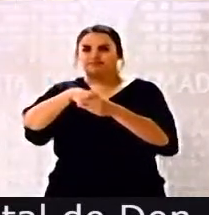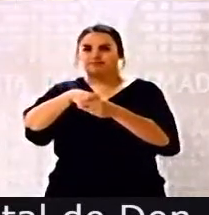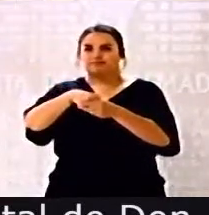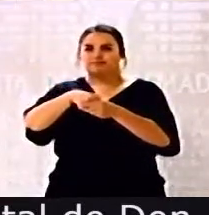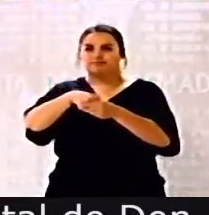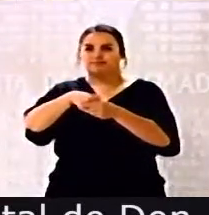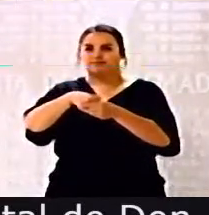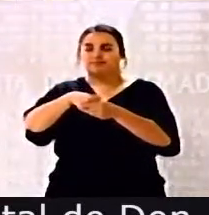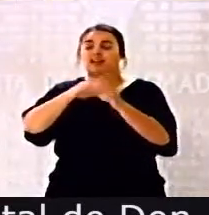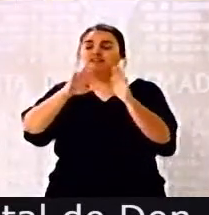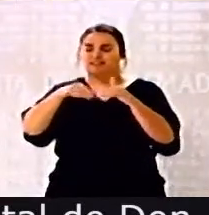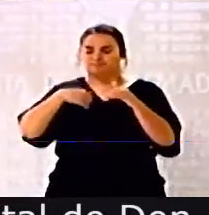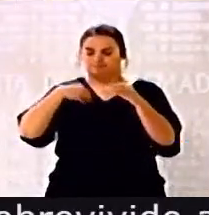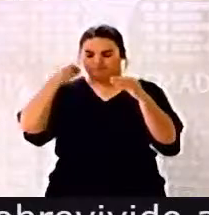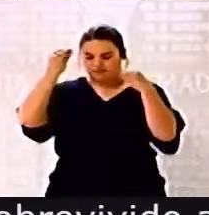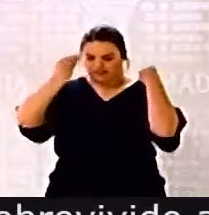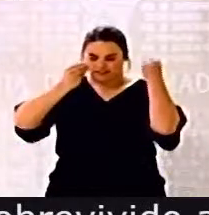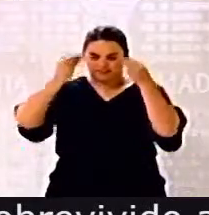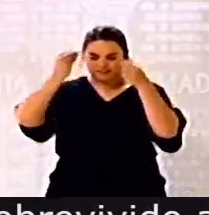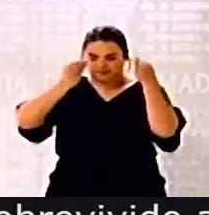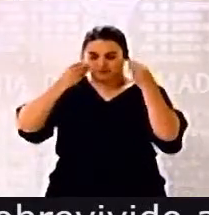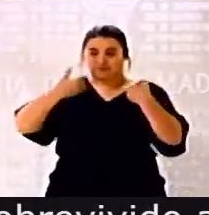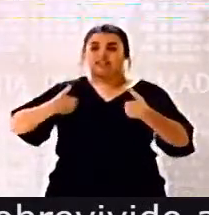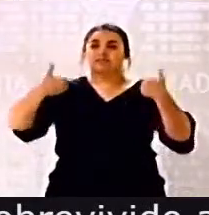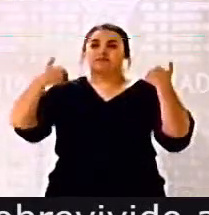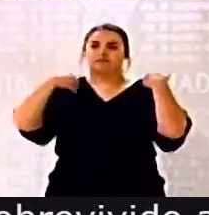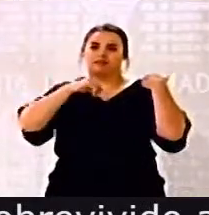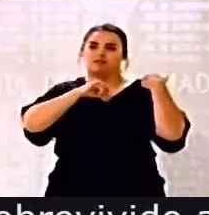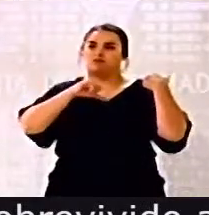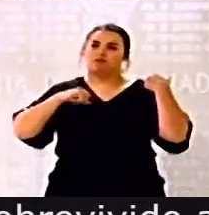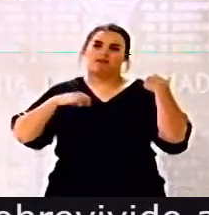nos debería hacer pensar en esa responsabilidad individual.